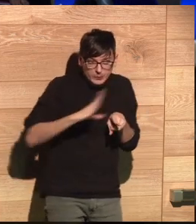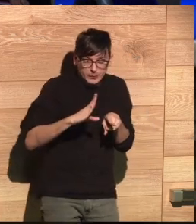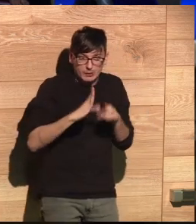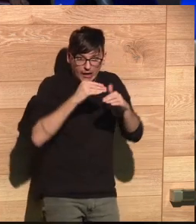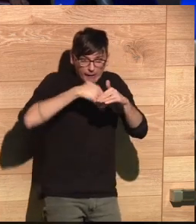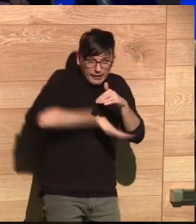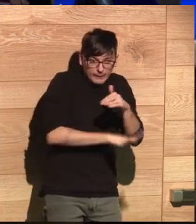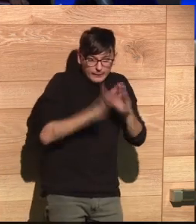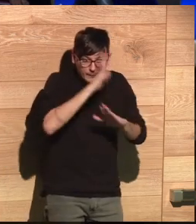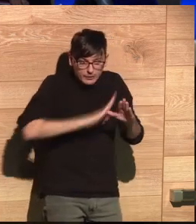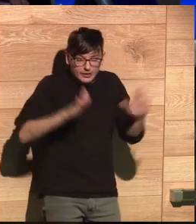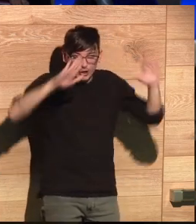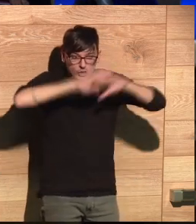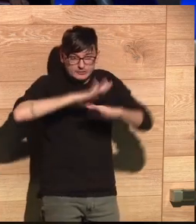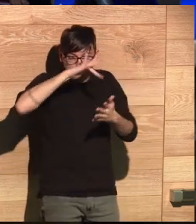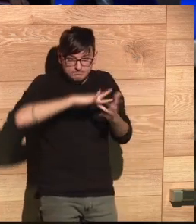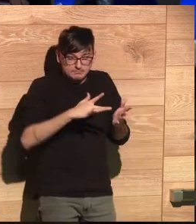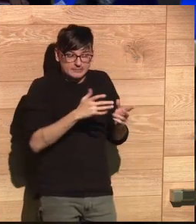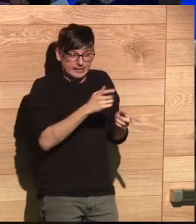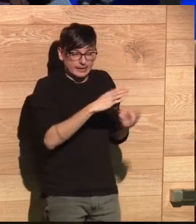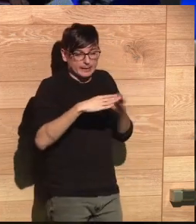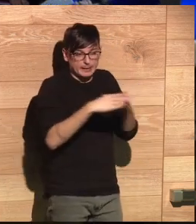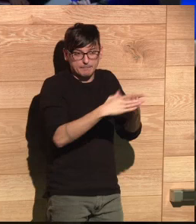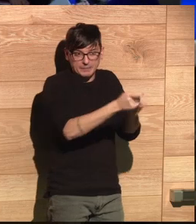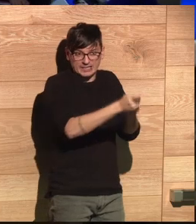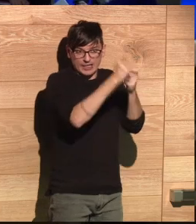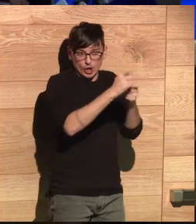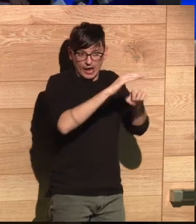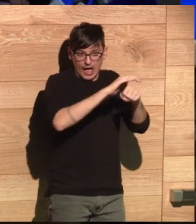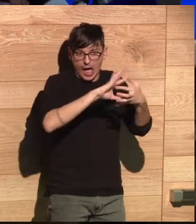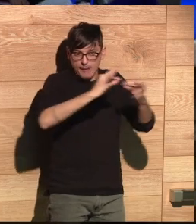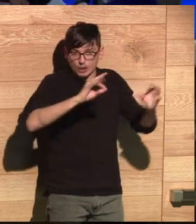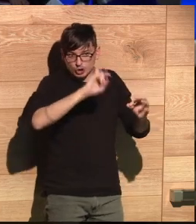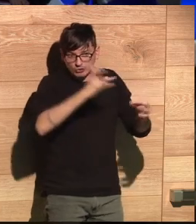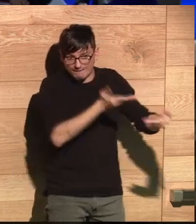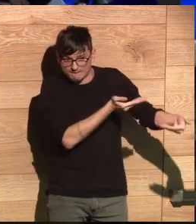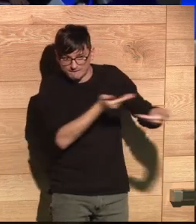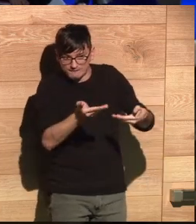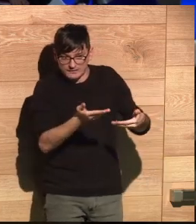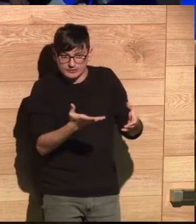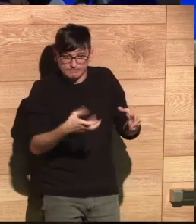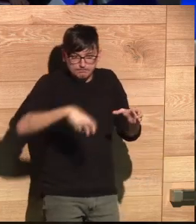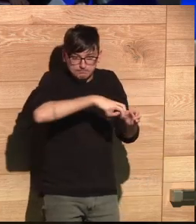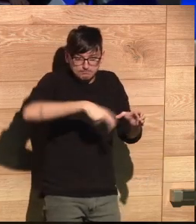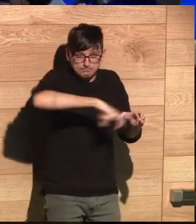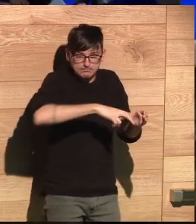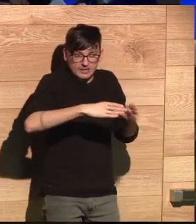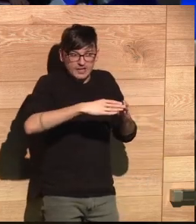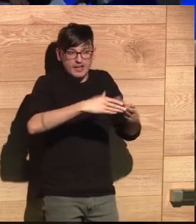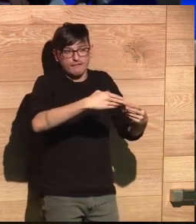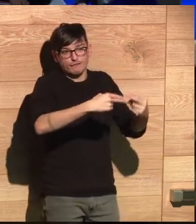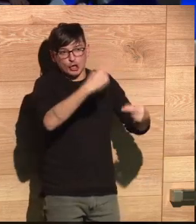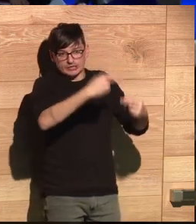noche, cuando nadie los veía, el pescador y otros amigos que también quisieron ayudarlos cruzaban la frontera con